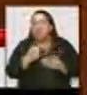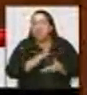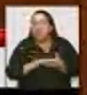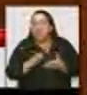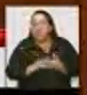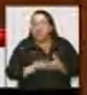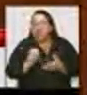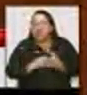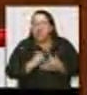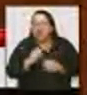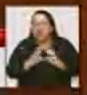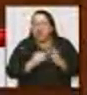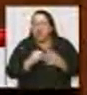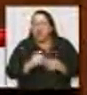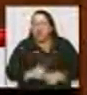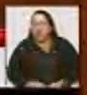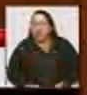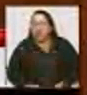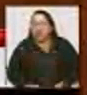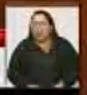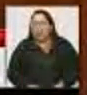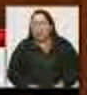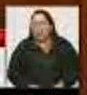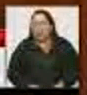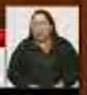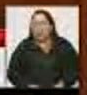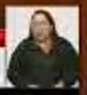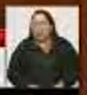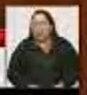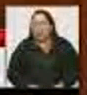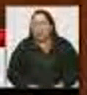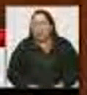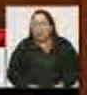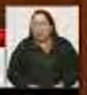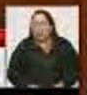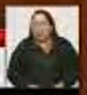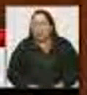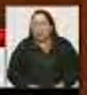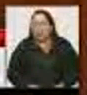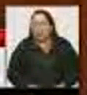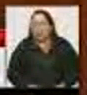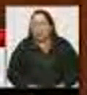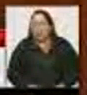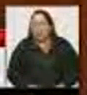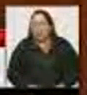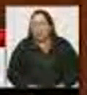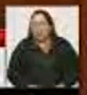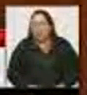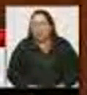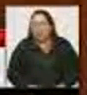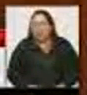la autorización para que se pueda pasar la presentación. Autorizado.